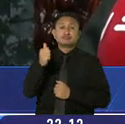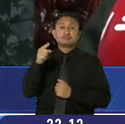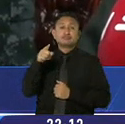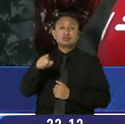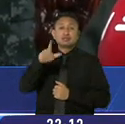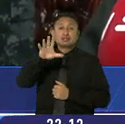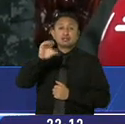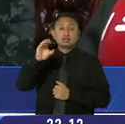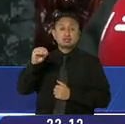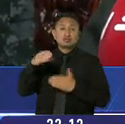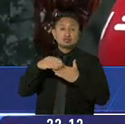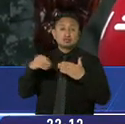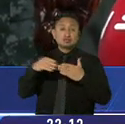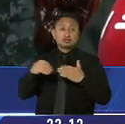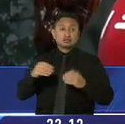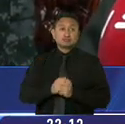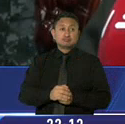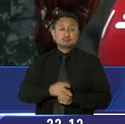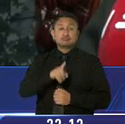$10,500 americanos,